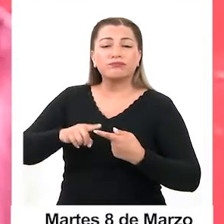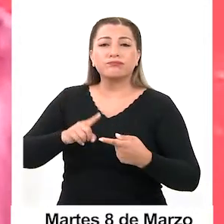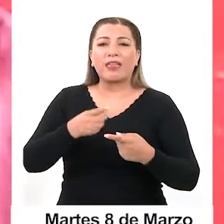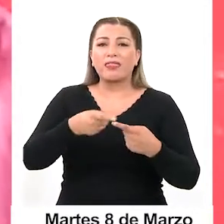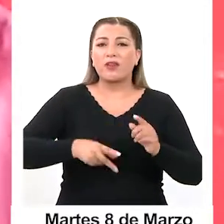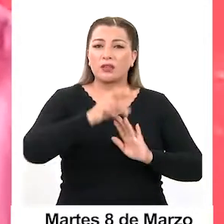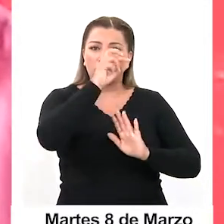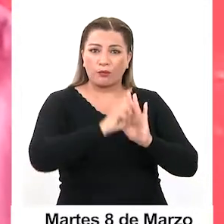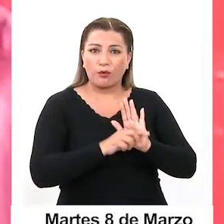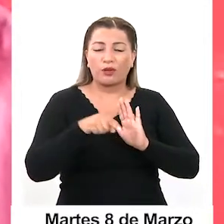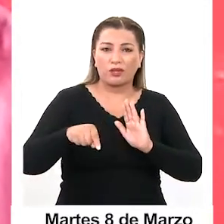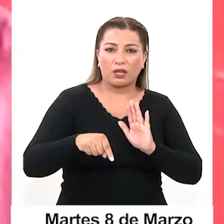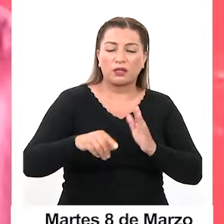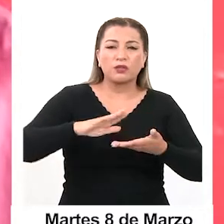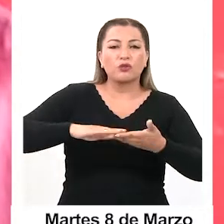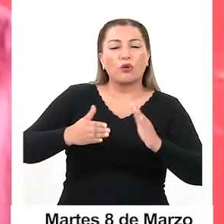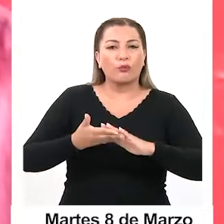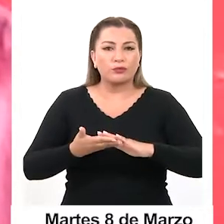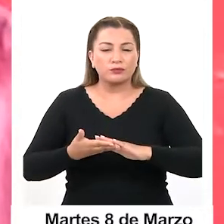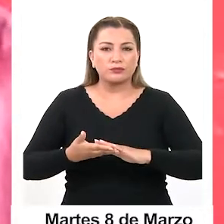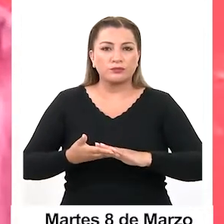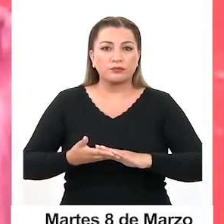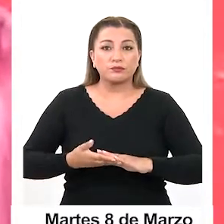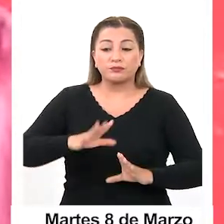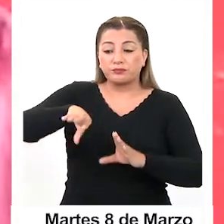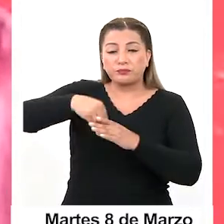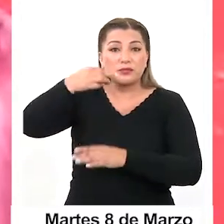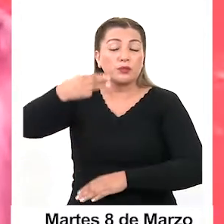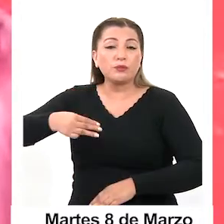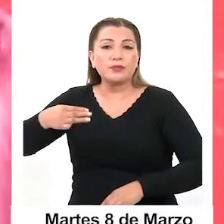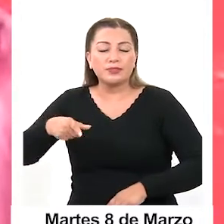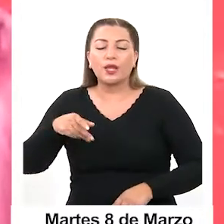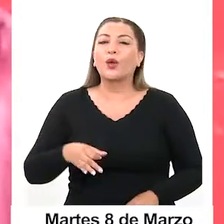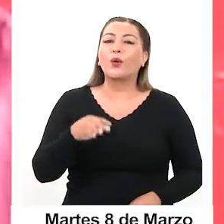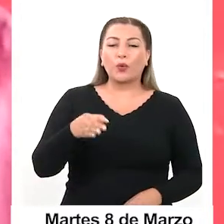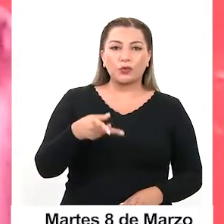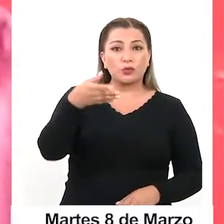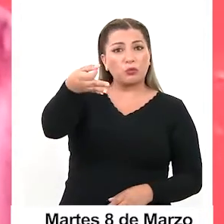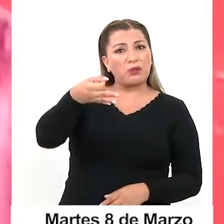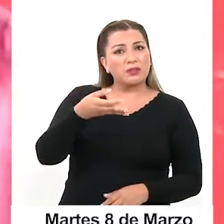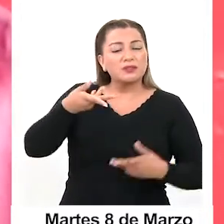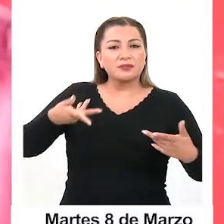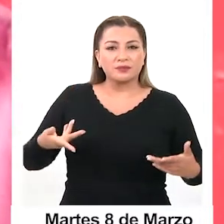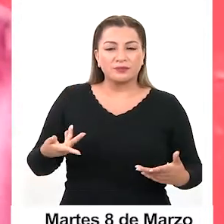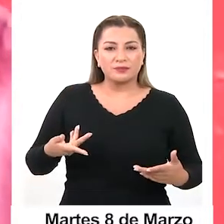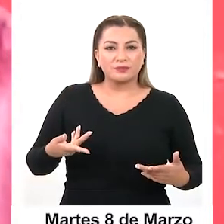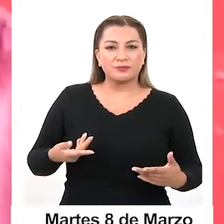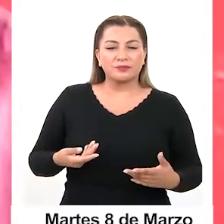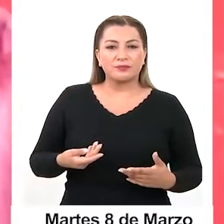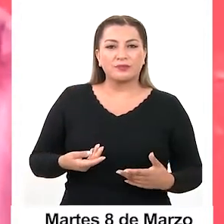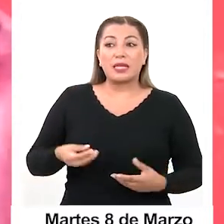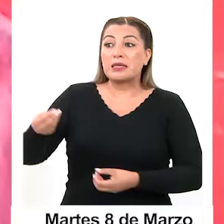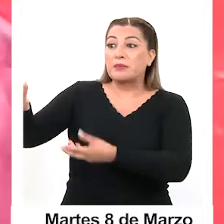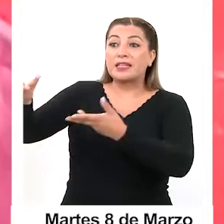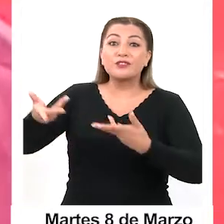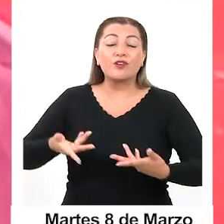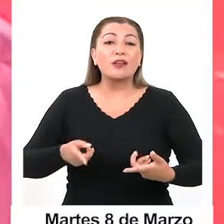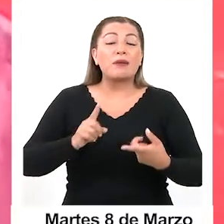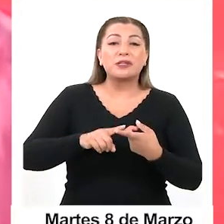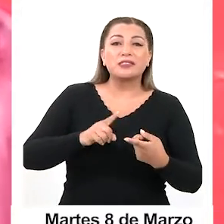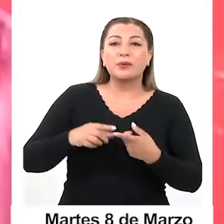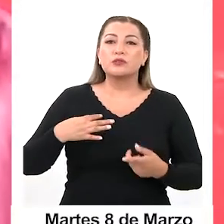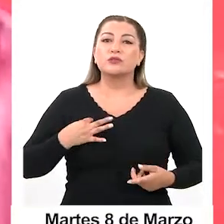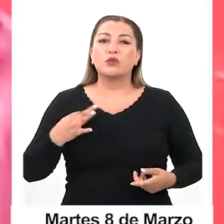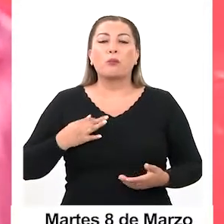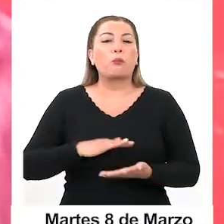muchos proyectos en las comunidades, ¿cierto? En los municipios, y justamente ocurre lo que tú dices, digamos, invitación a la participación ciudadana, dice,